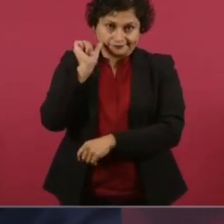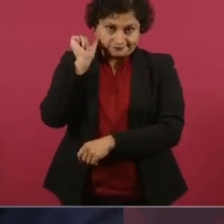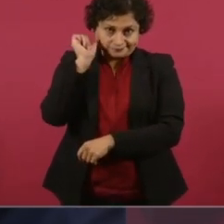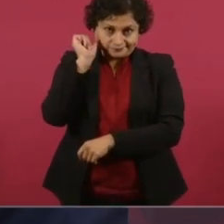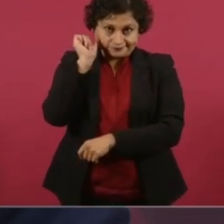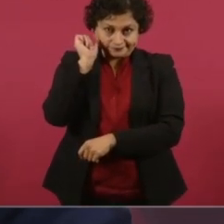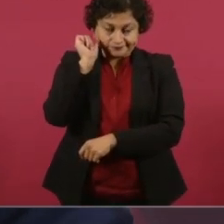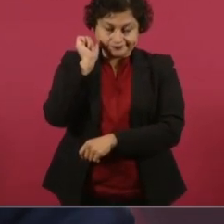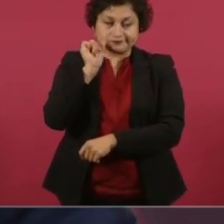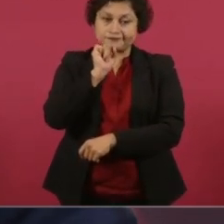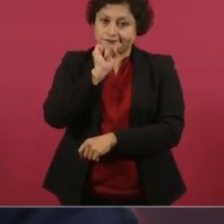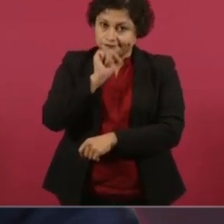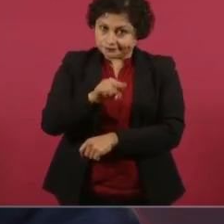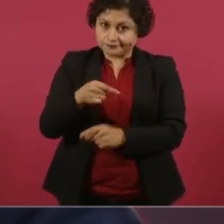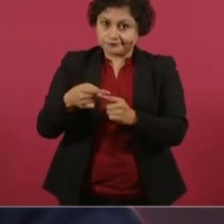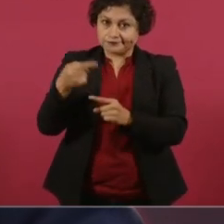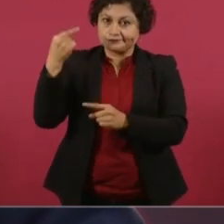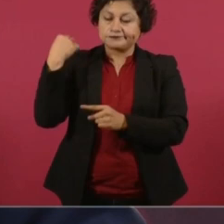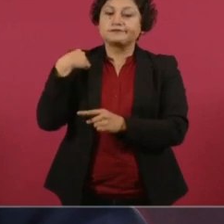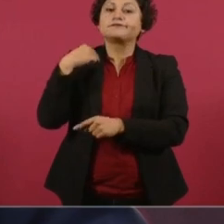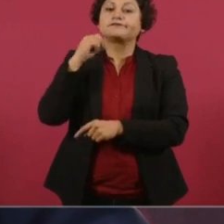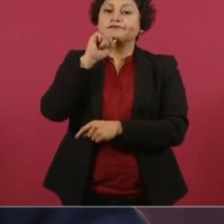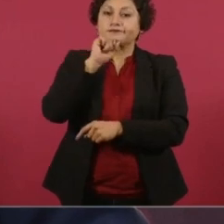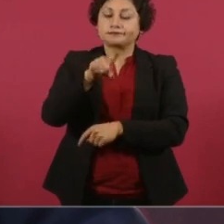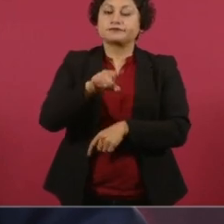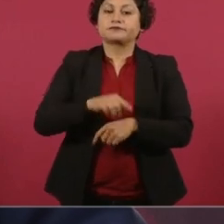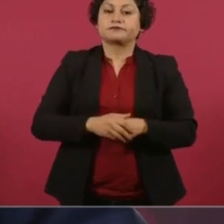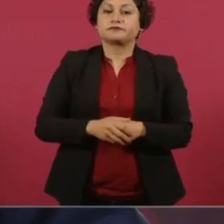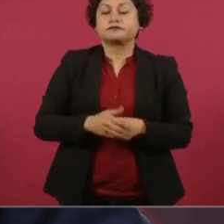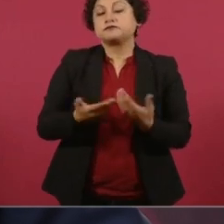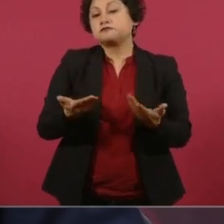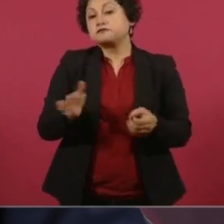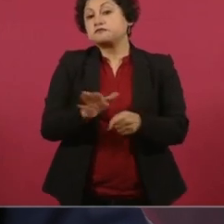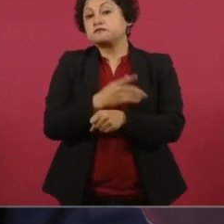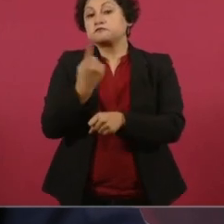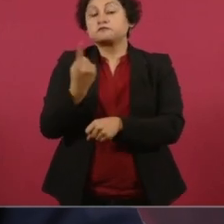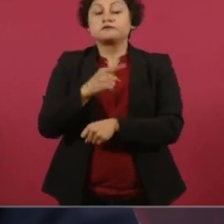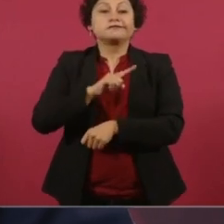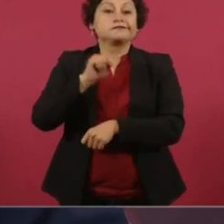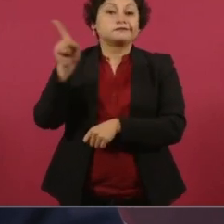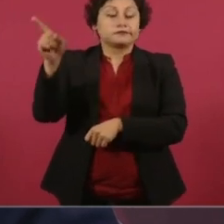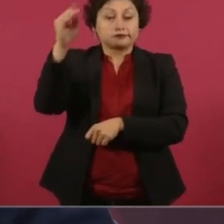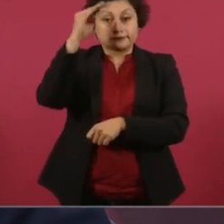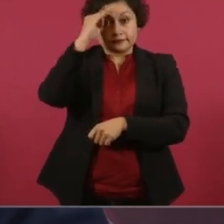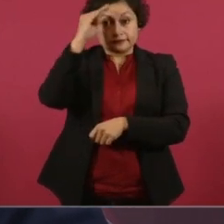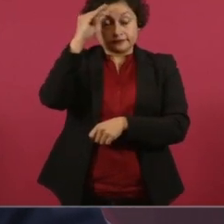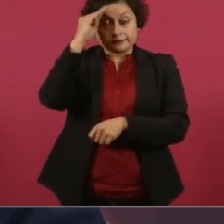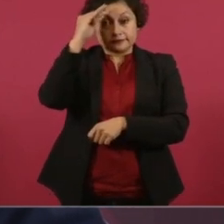Estaba pensada la ceremonia de